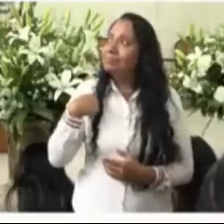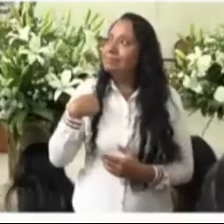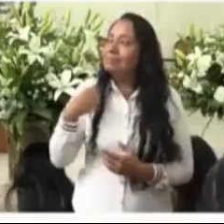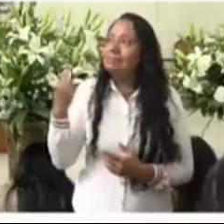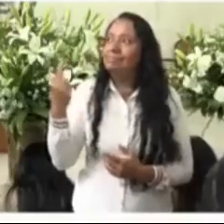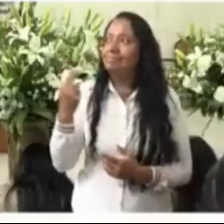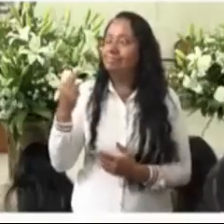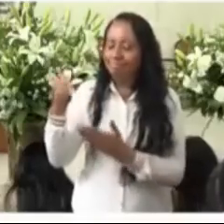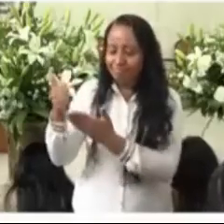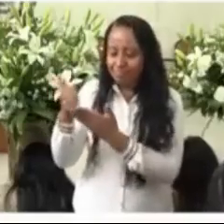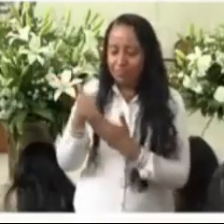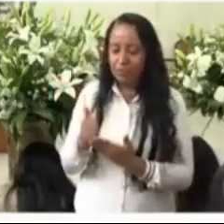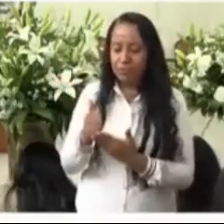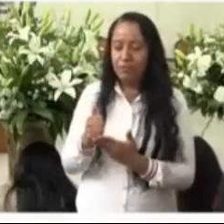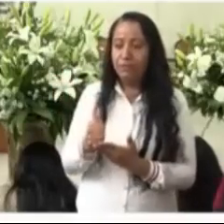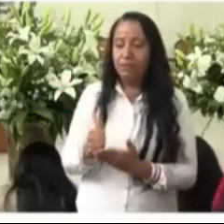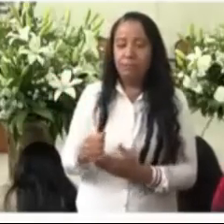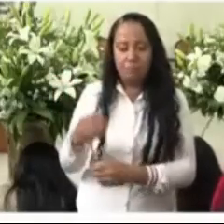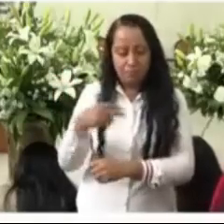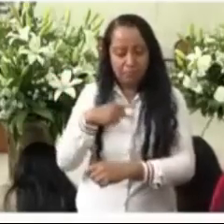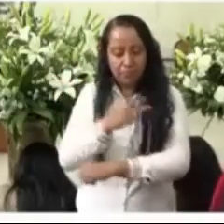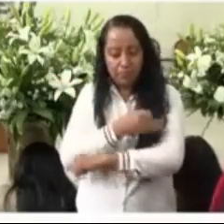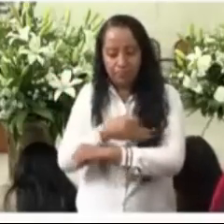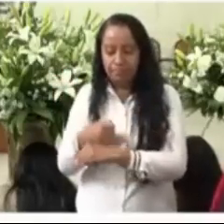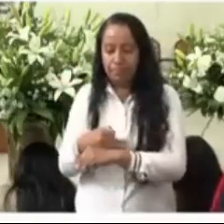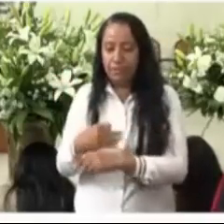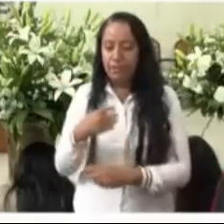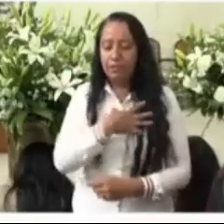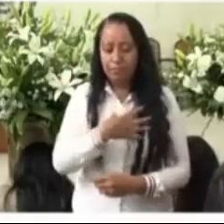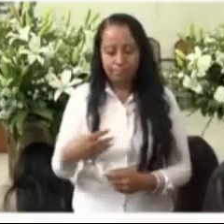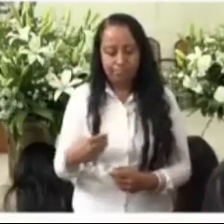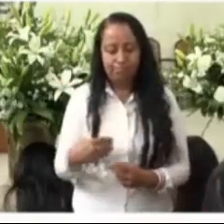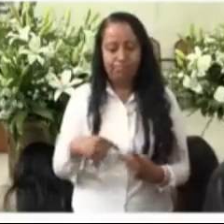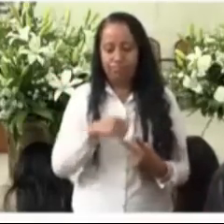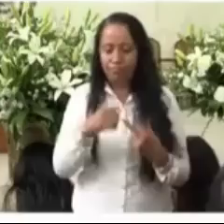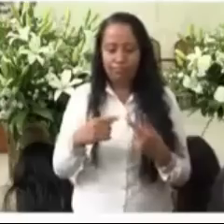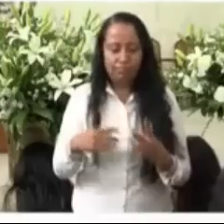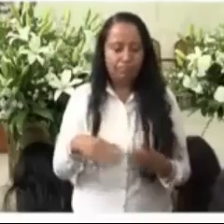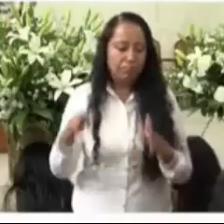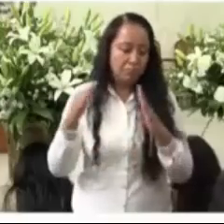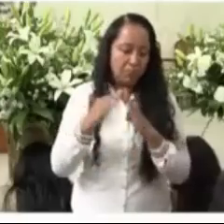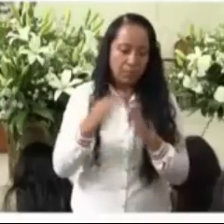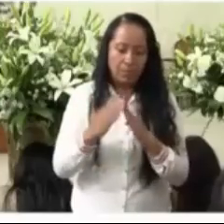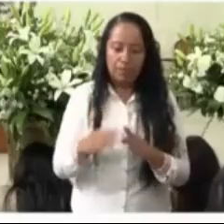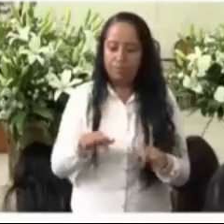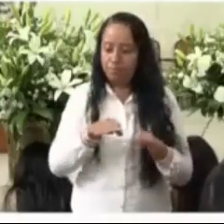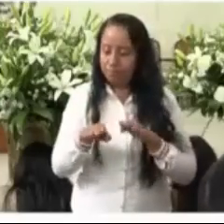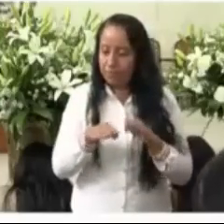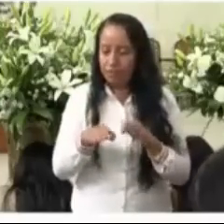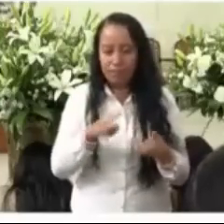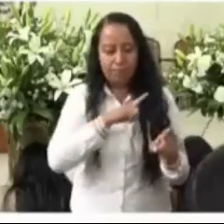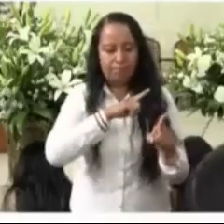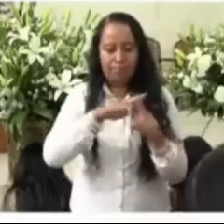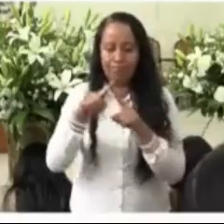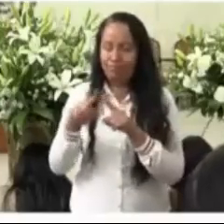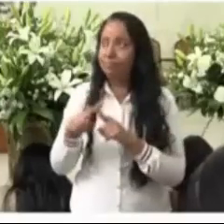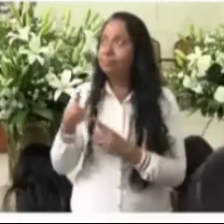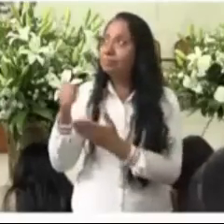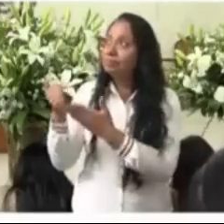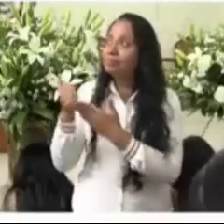mi matrimonio, a mi familia, a mis hijos, a mis hijas, a mi casa. Sé propicio, Señor, y dame